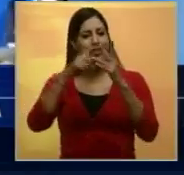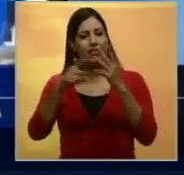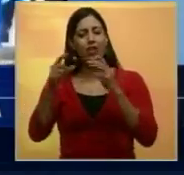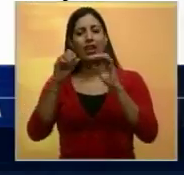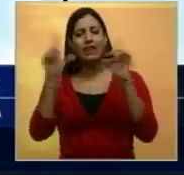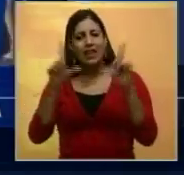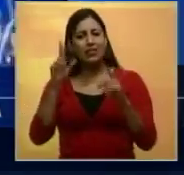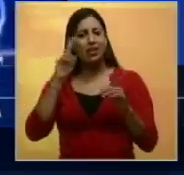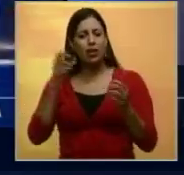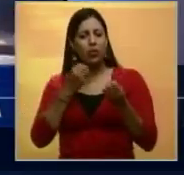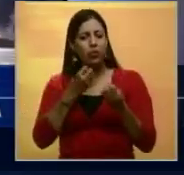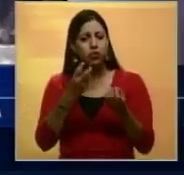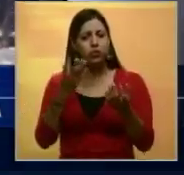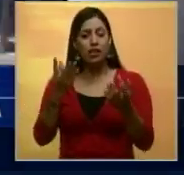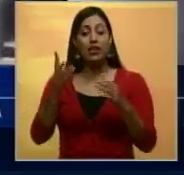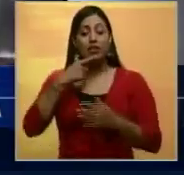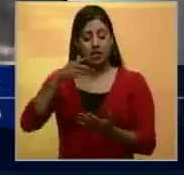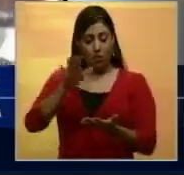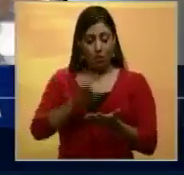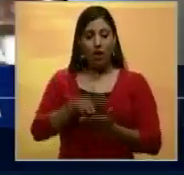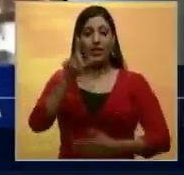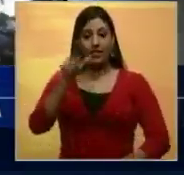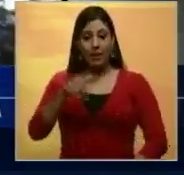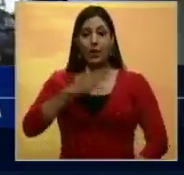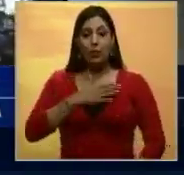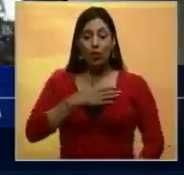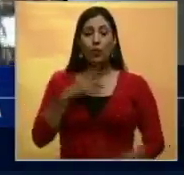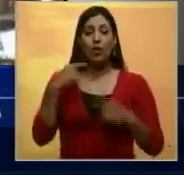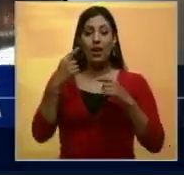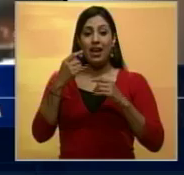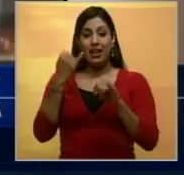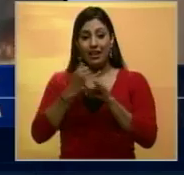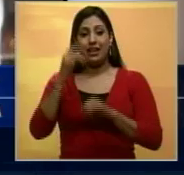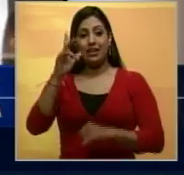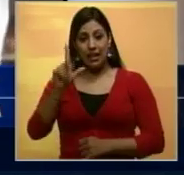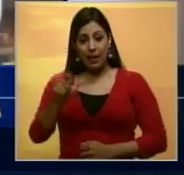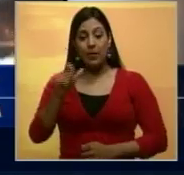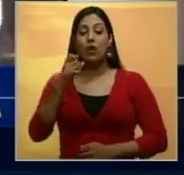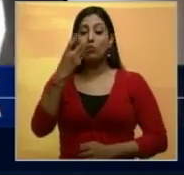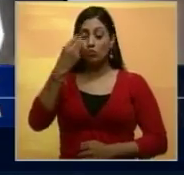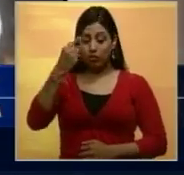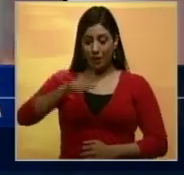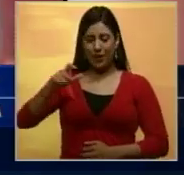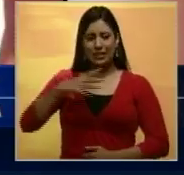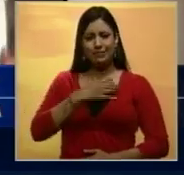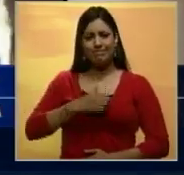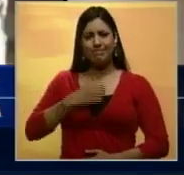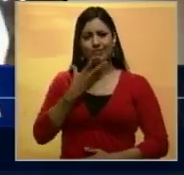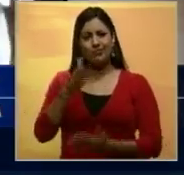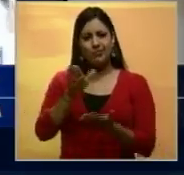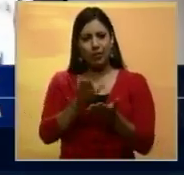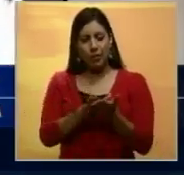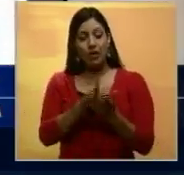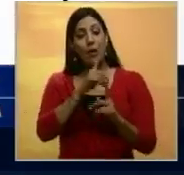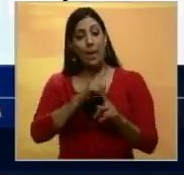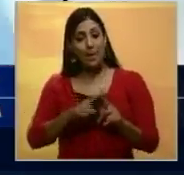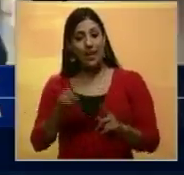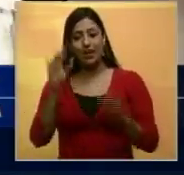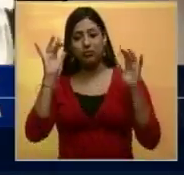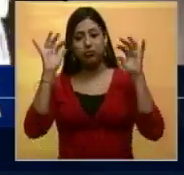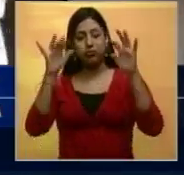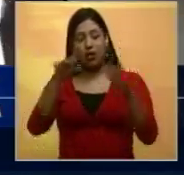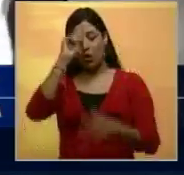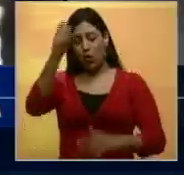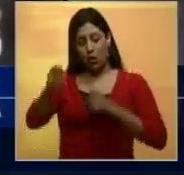medios de comunicación. Y su muerte también se volvió tendencia en las redes sociales, donde muchos lamentaron su partida. Un centenar